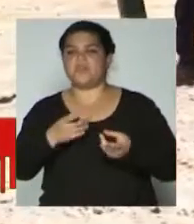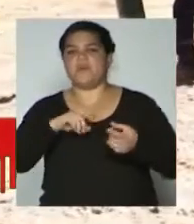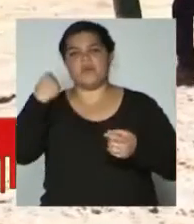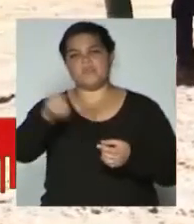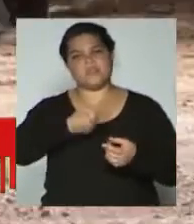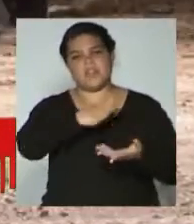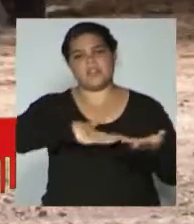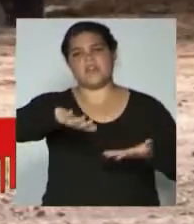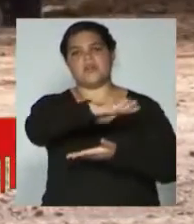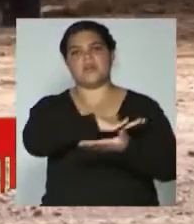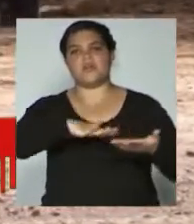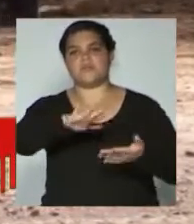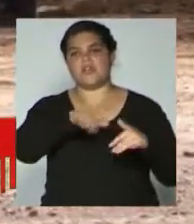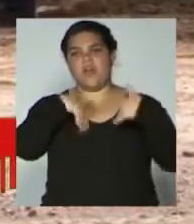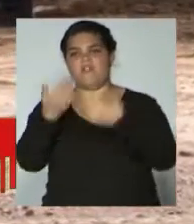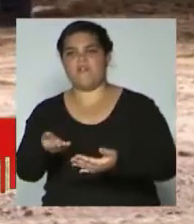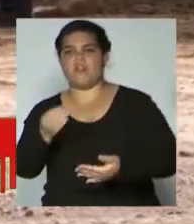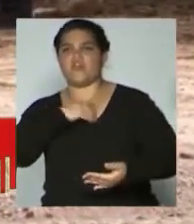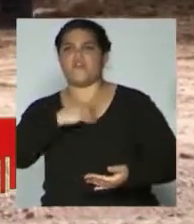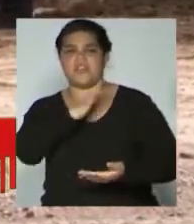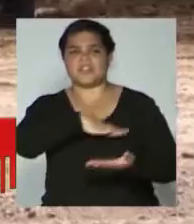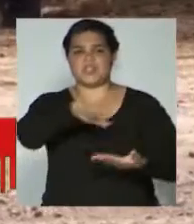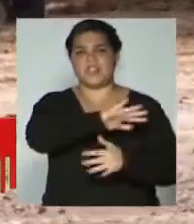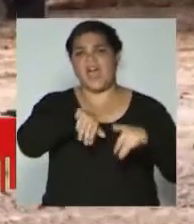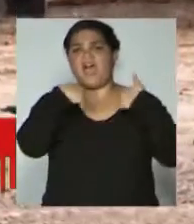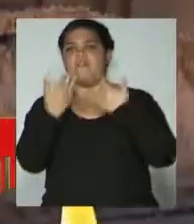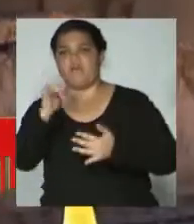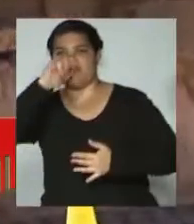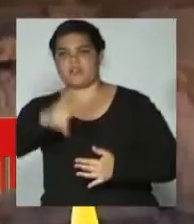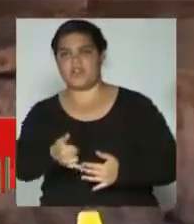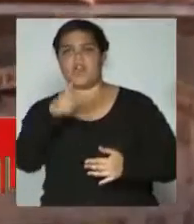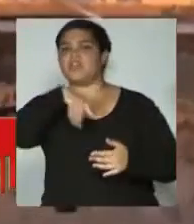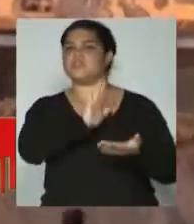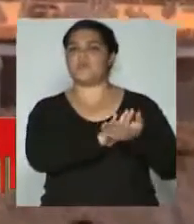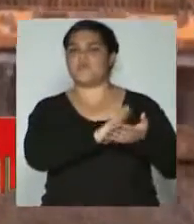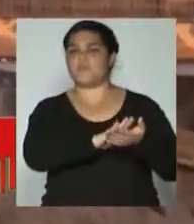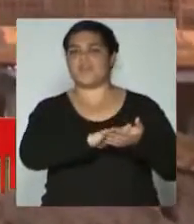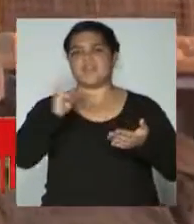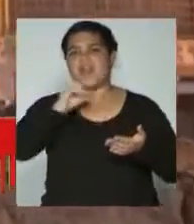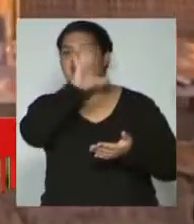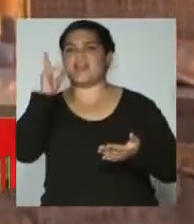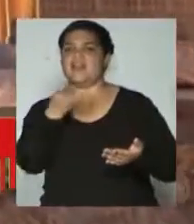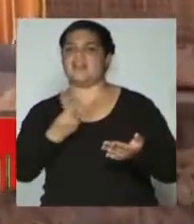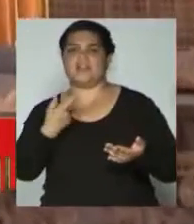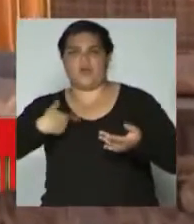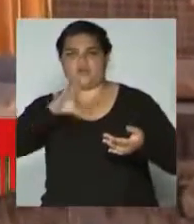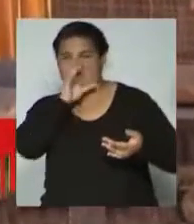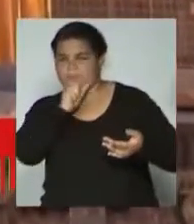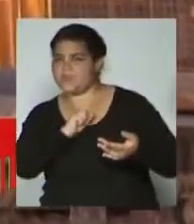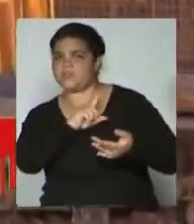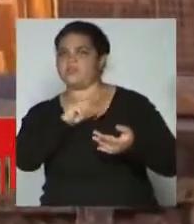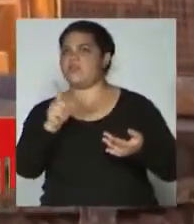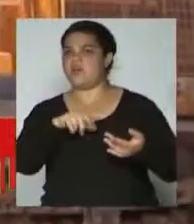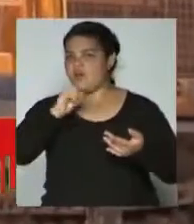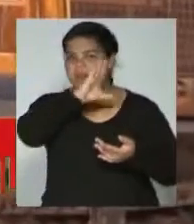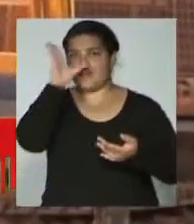sea, confianza de la sociedad, y esto requiere propuestas claras. Yo, por ejemplo, creo que es posible